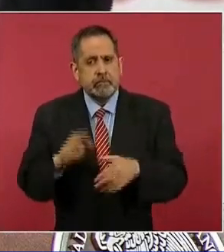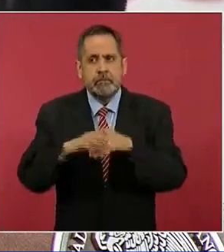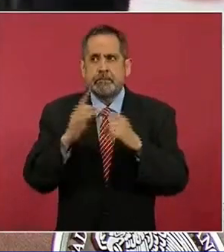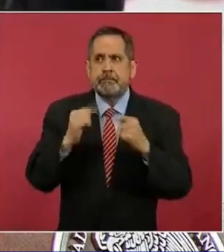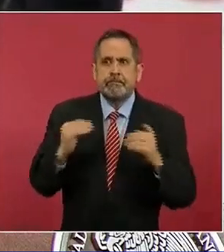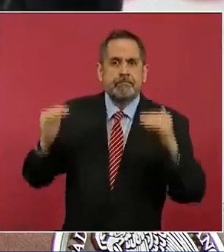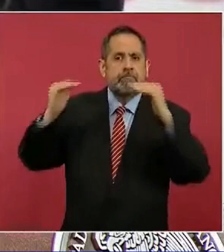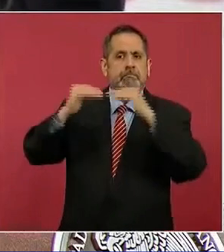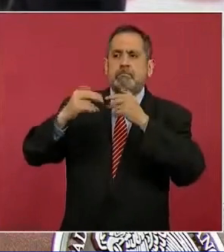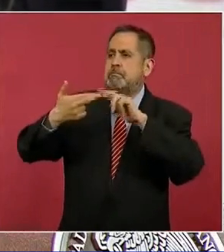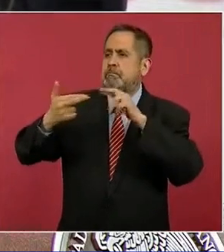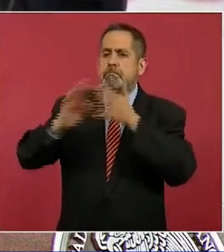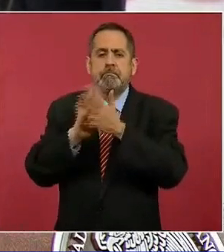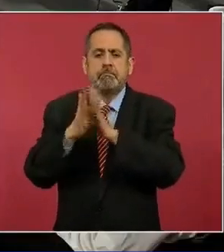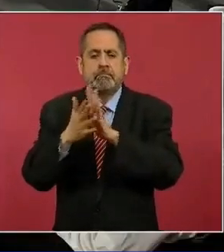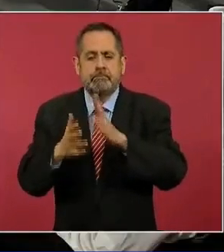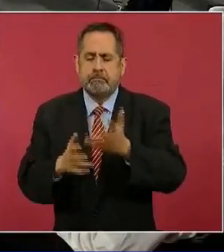relaciones,